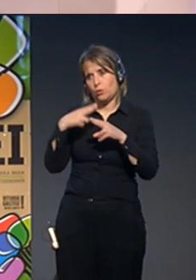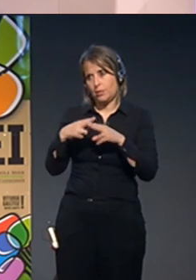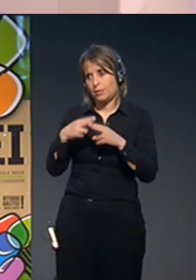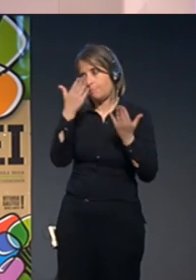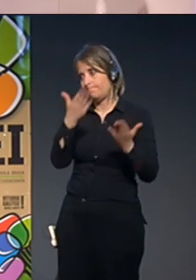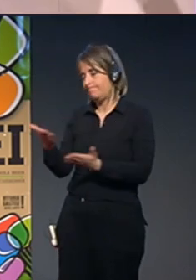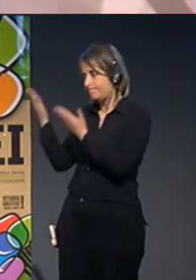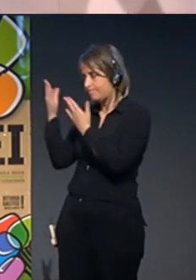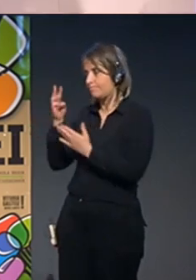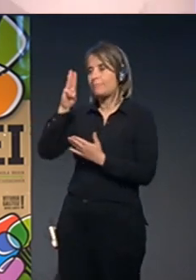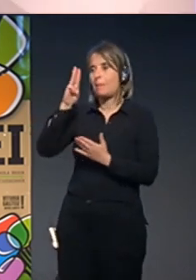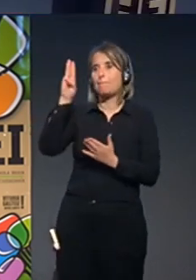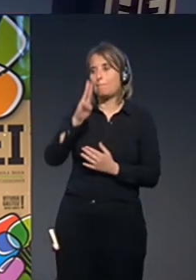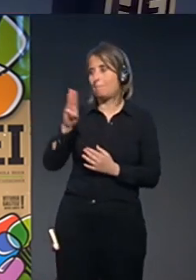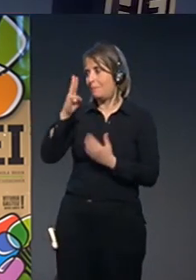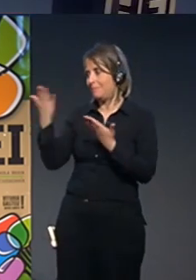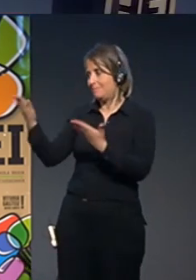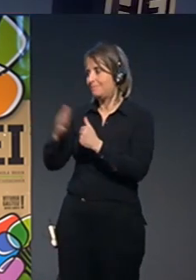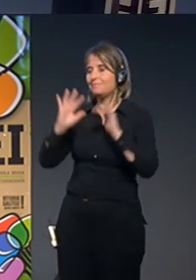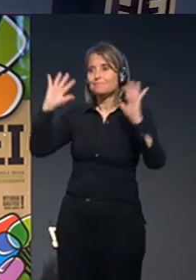vosotros con vosotras Pepe esquinas